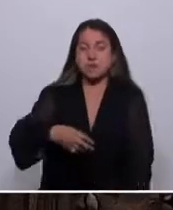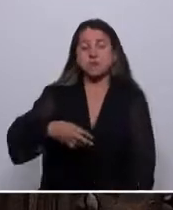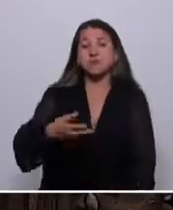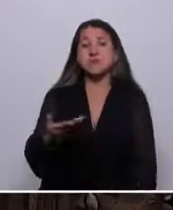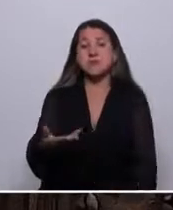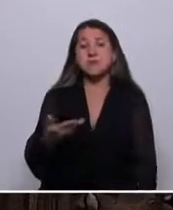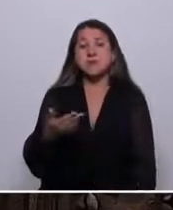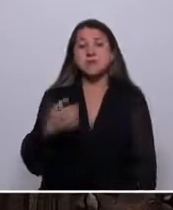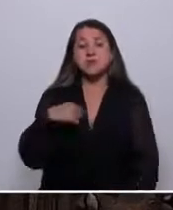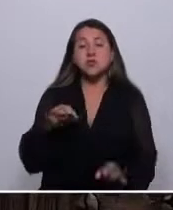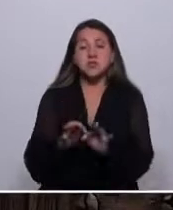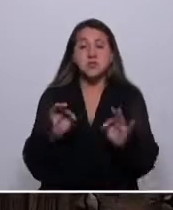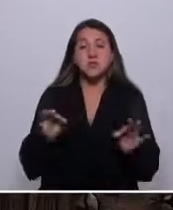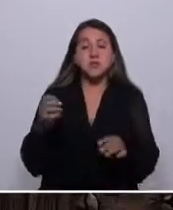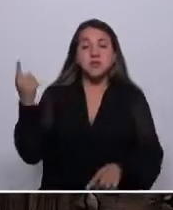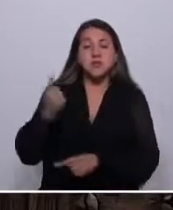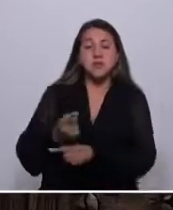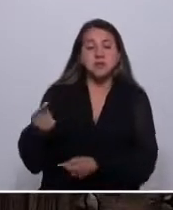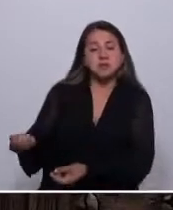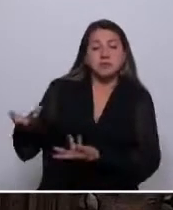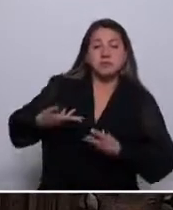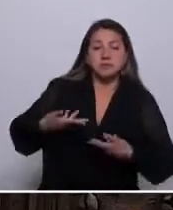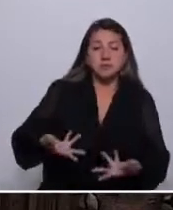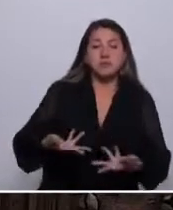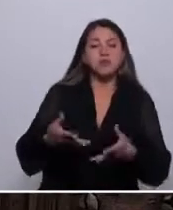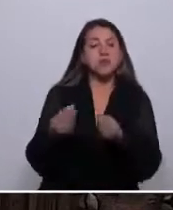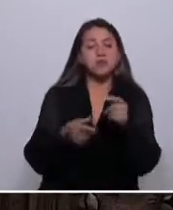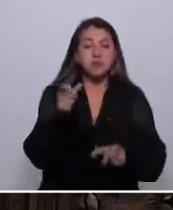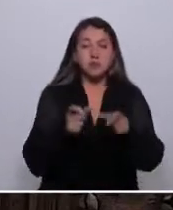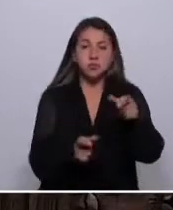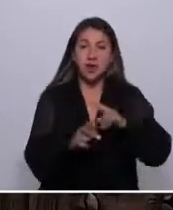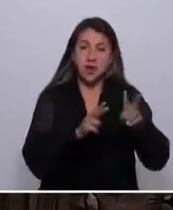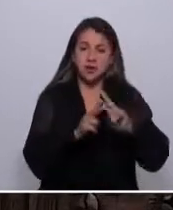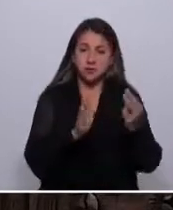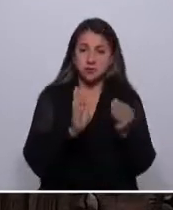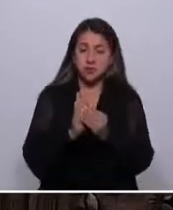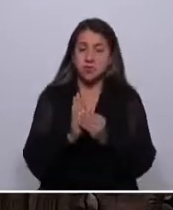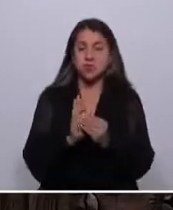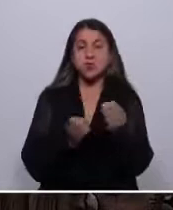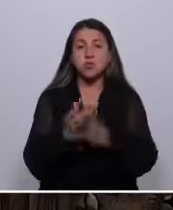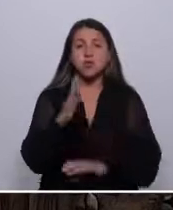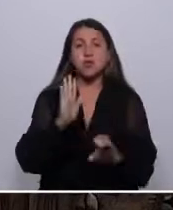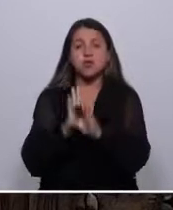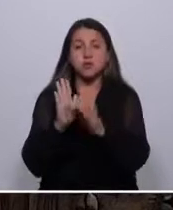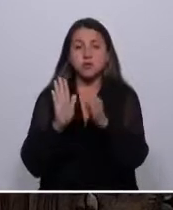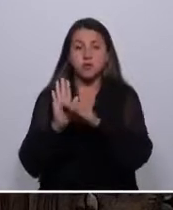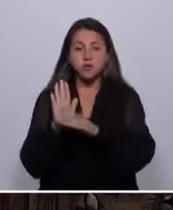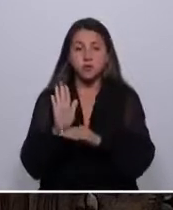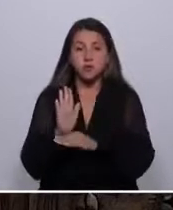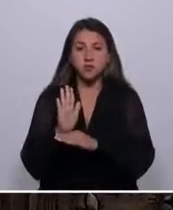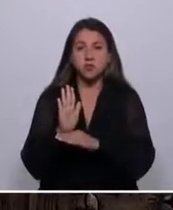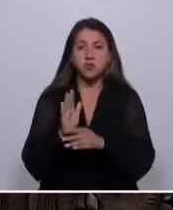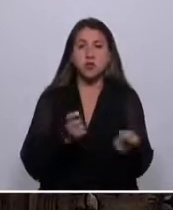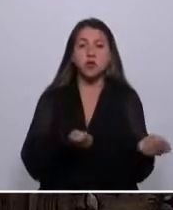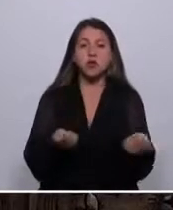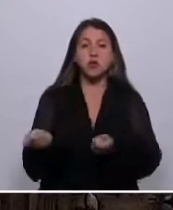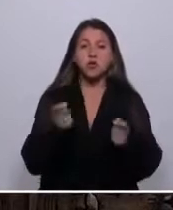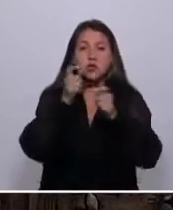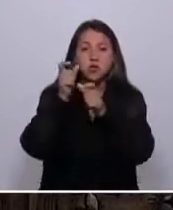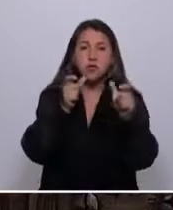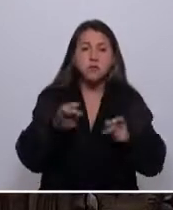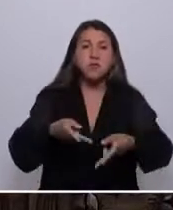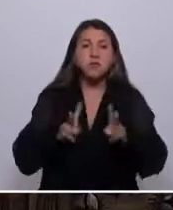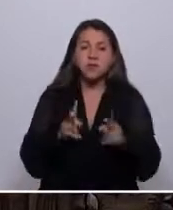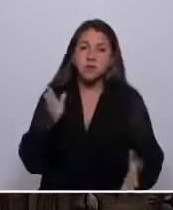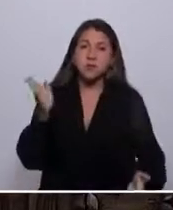encomendado especialmente por muchas personas el establecer dentro de nuestra nueva Carta Magna el marco regulatorio que permita tener